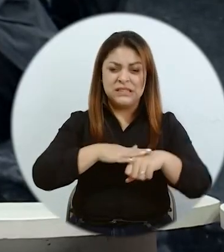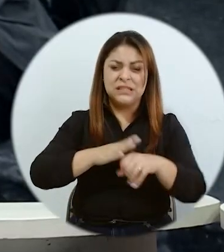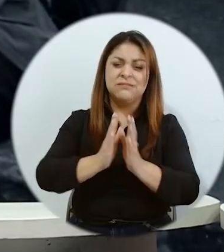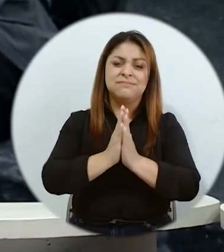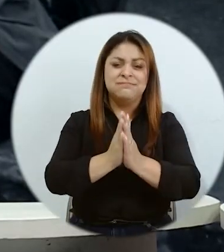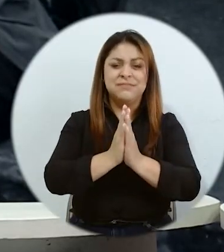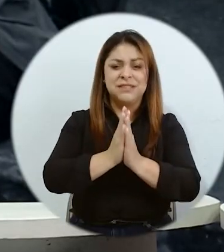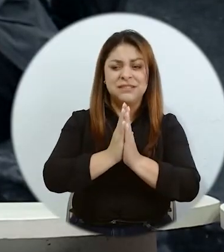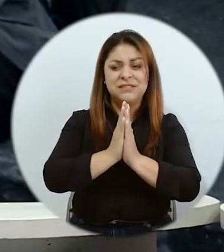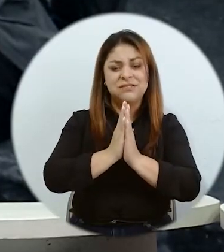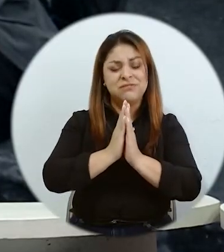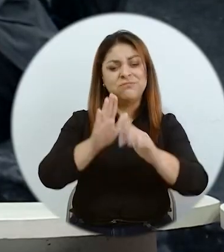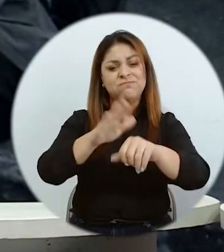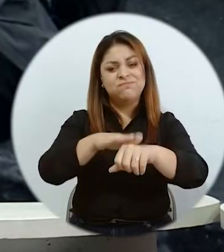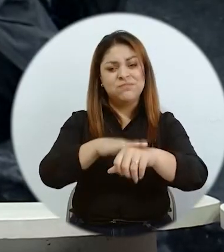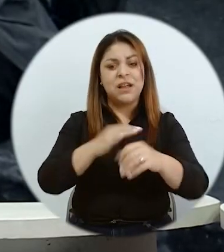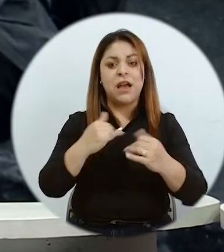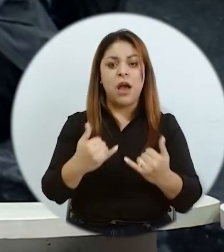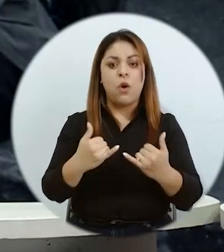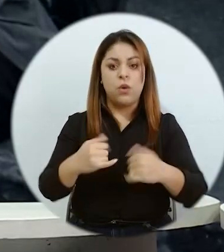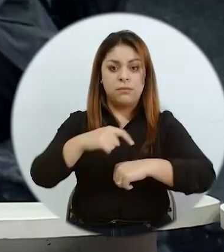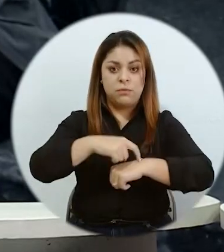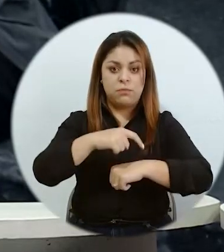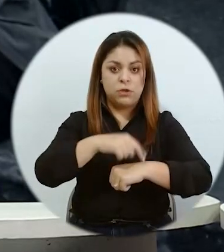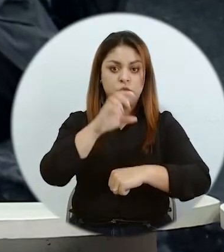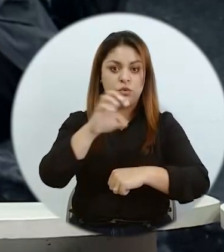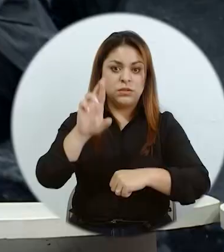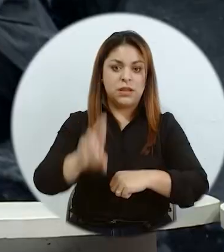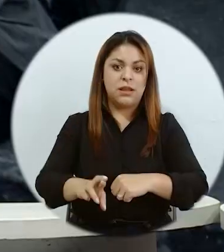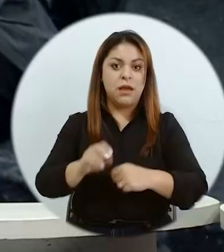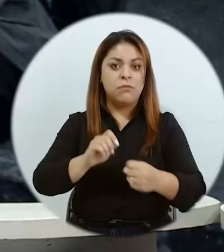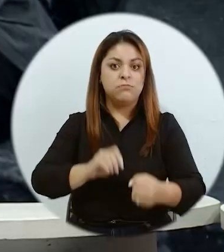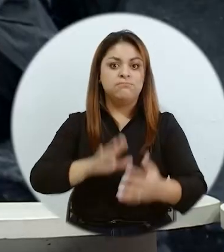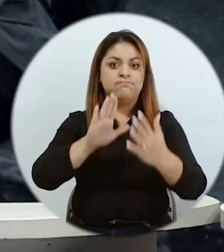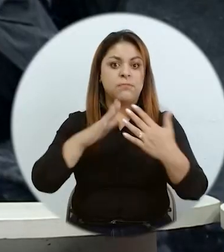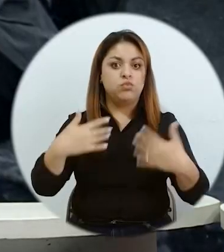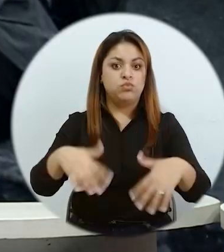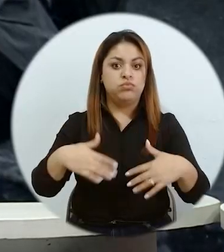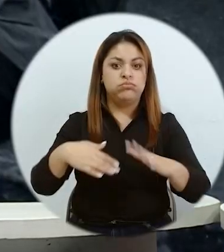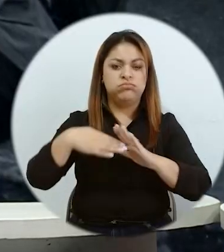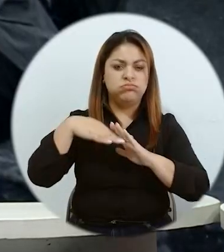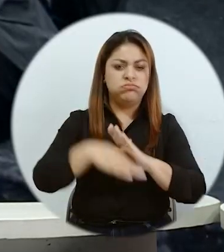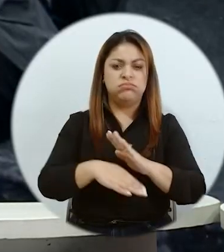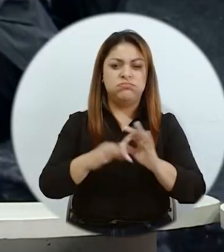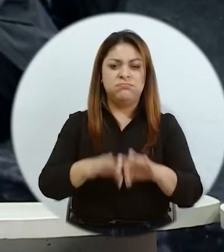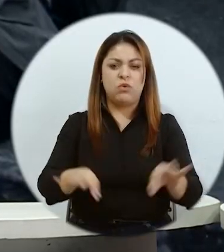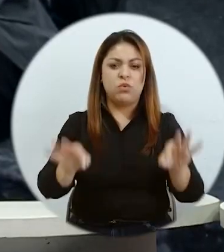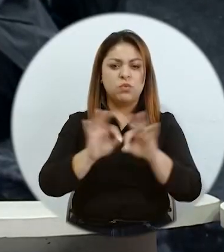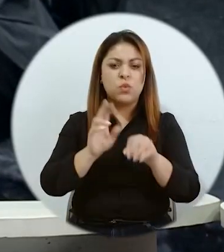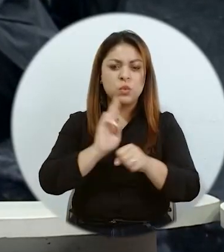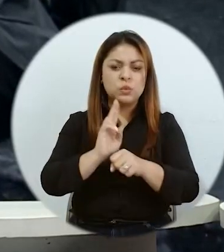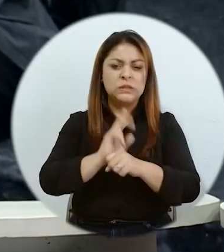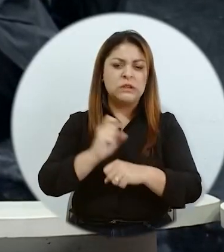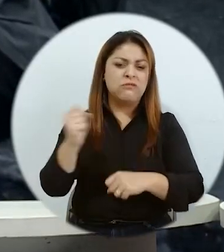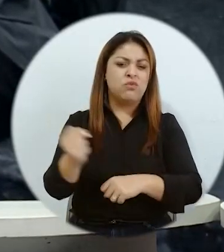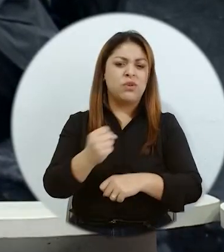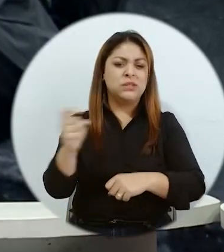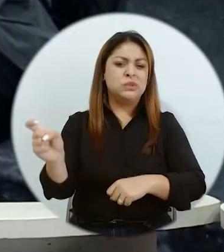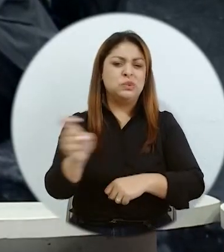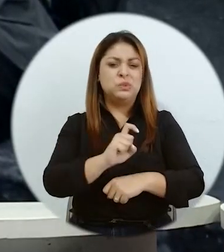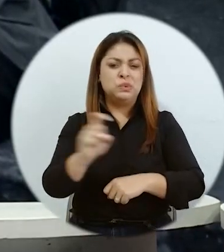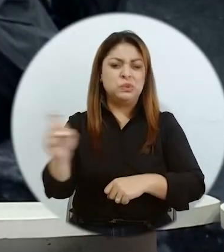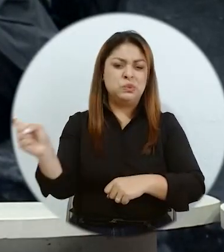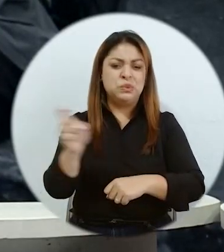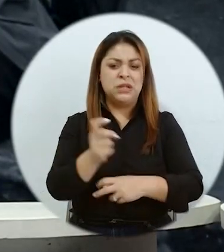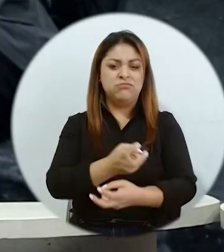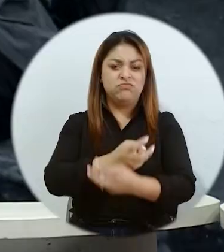alerta sobre que en este momento el país, Costa Rica, enfrenta una crisis muy importante por el uso excesivo de plaguicidas y que eso